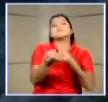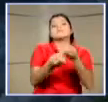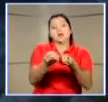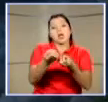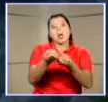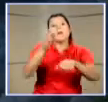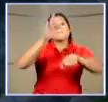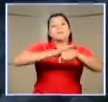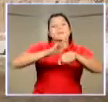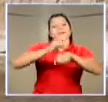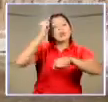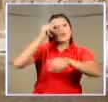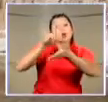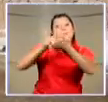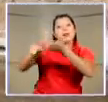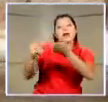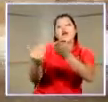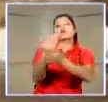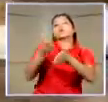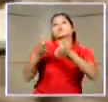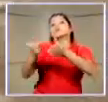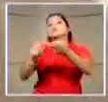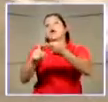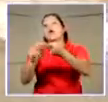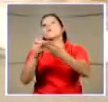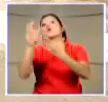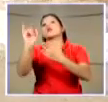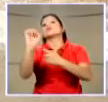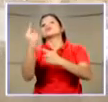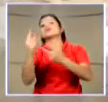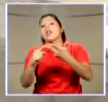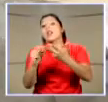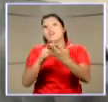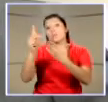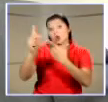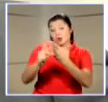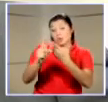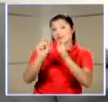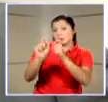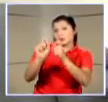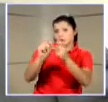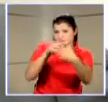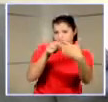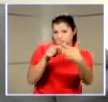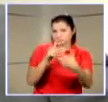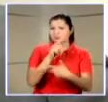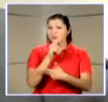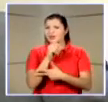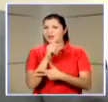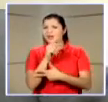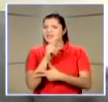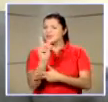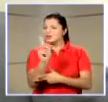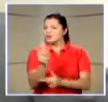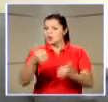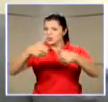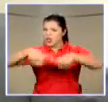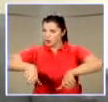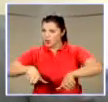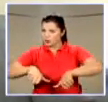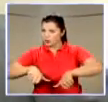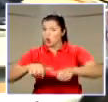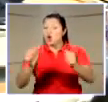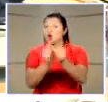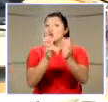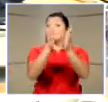como nuevas carreteras, programas sociales y programas educativos. Quienes adversan los recortes hechos por los diputados de la Comisión